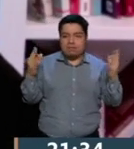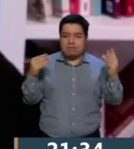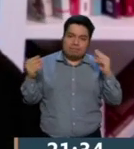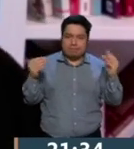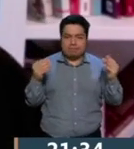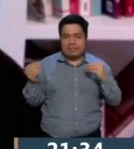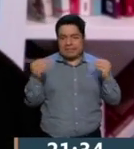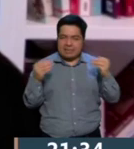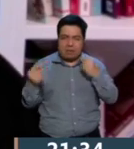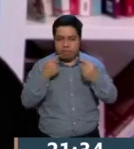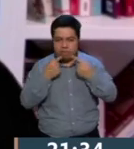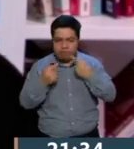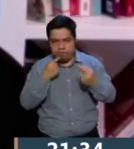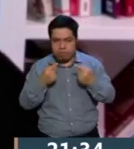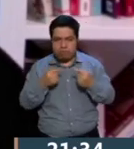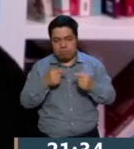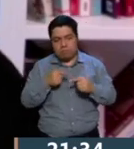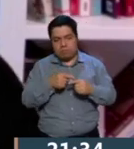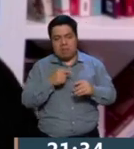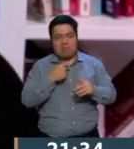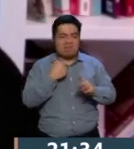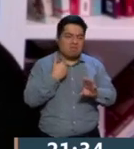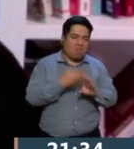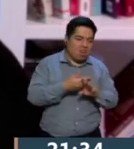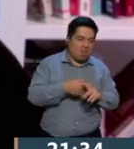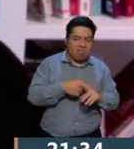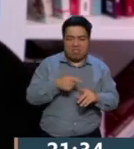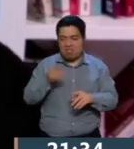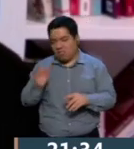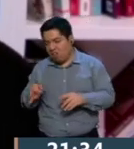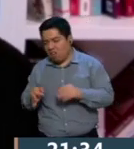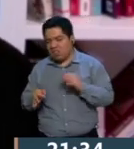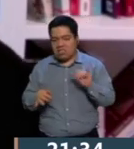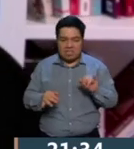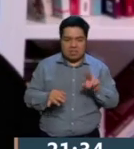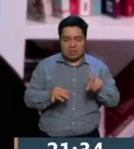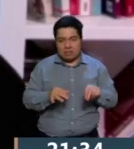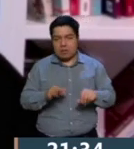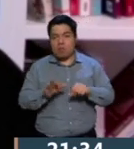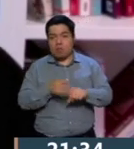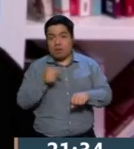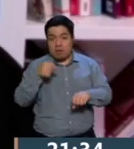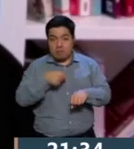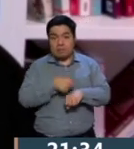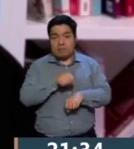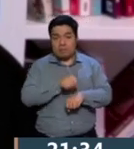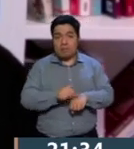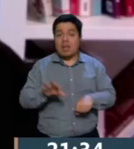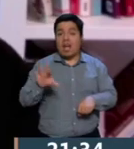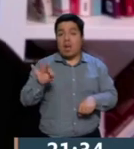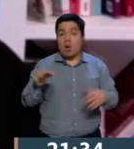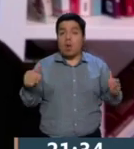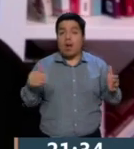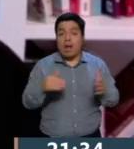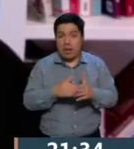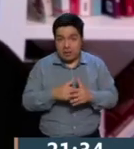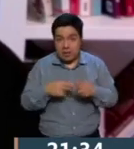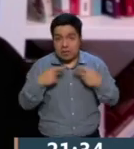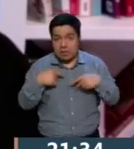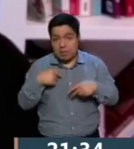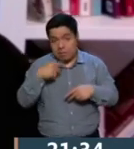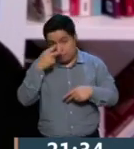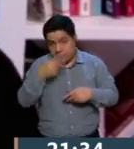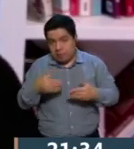digamos, discusión contra, a favor de que se dijo esta semana que 40,000 mexicanos no podrán votar desde el